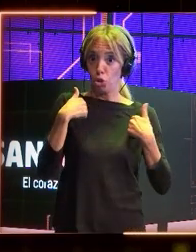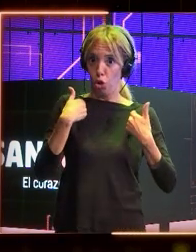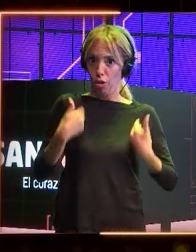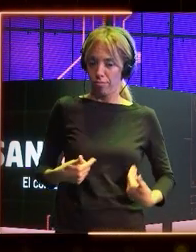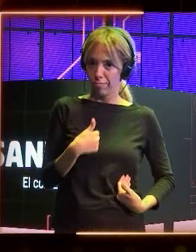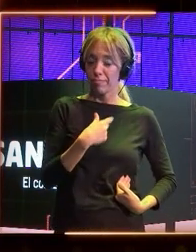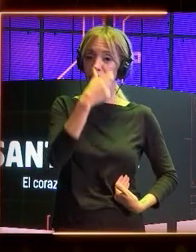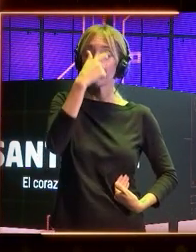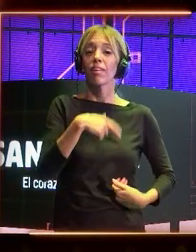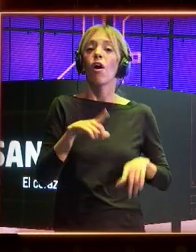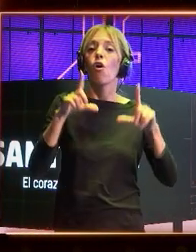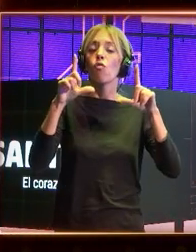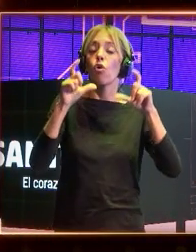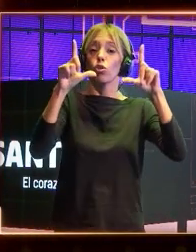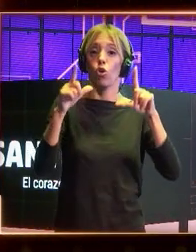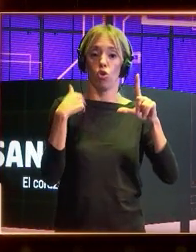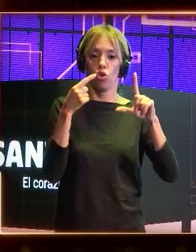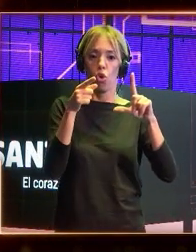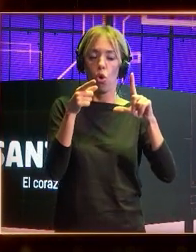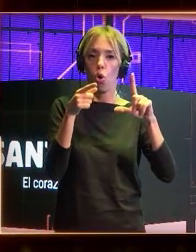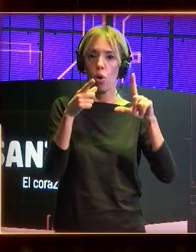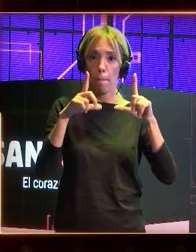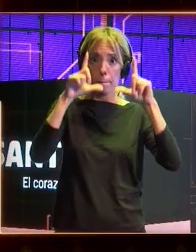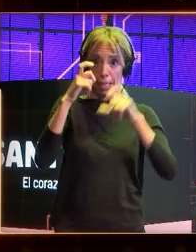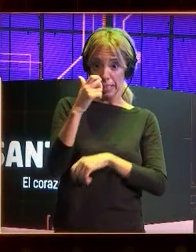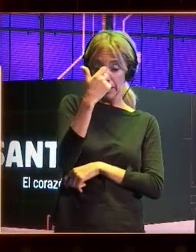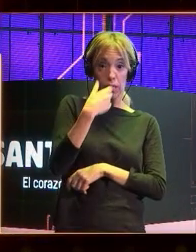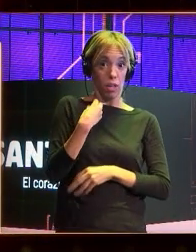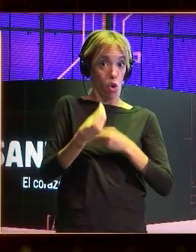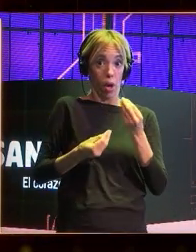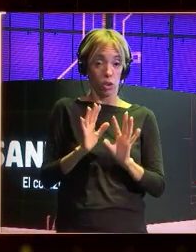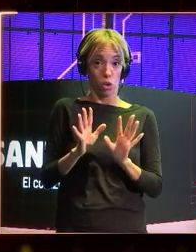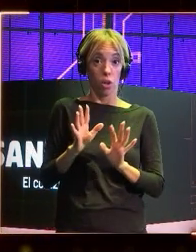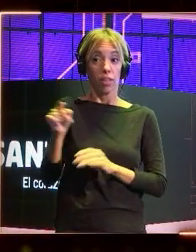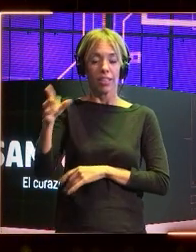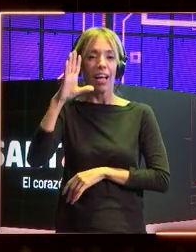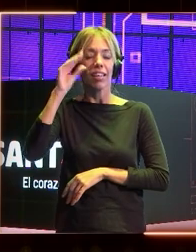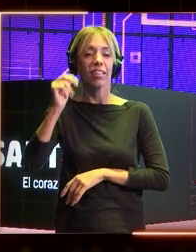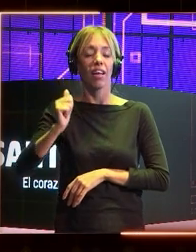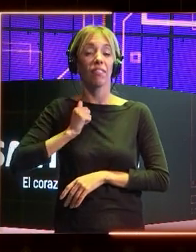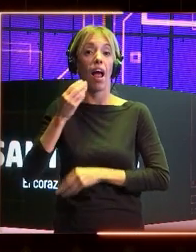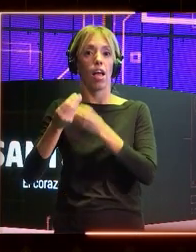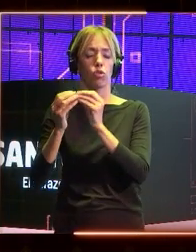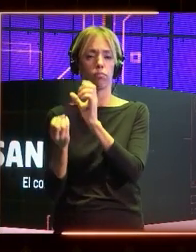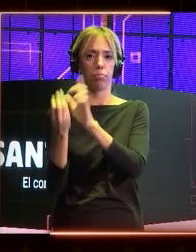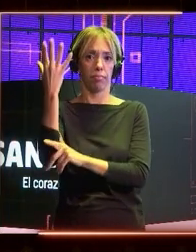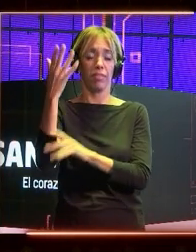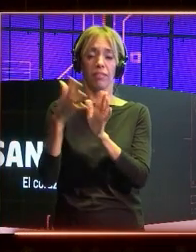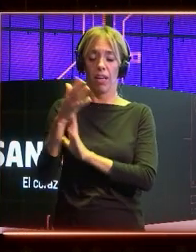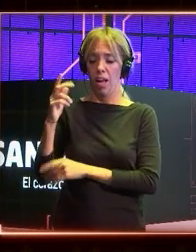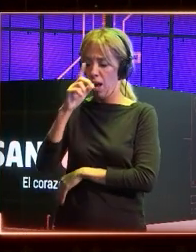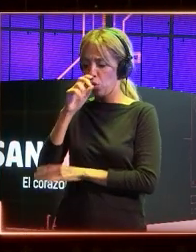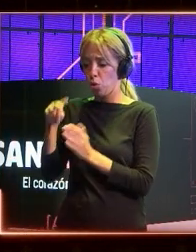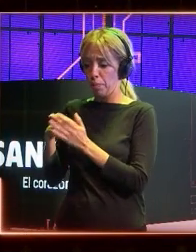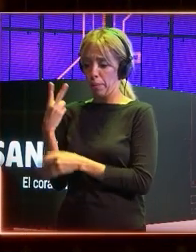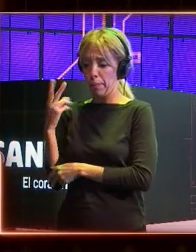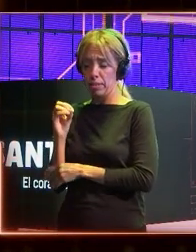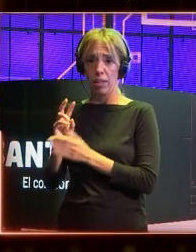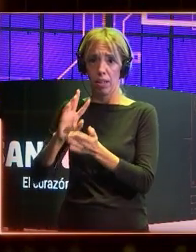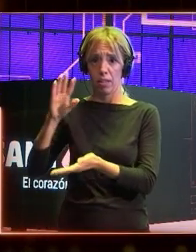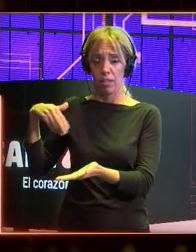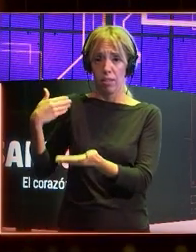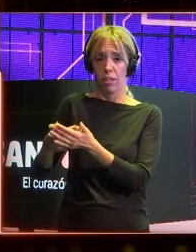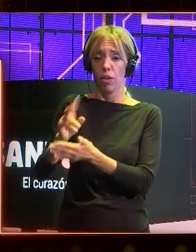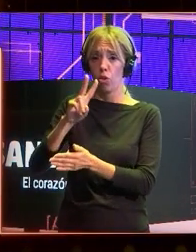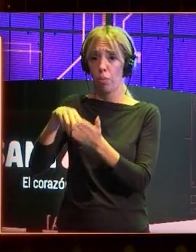yo vale pero es una foto que yo nunca me he tomado esta foto está generada por ia qué ha pasado de 2020 A 2022 cuál ha sido el